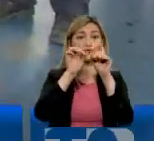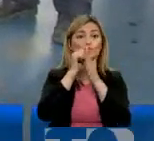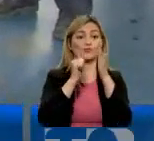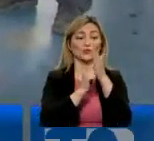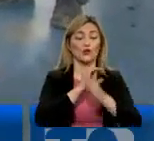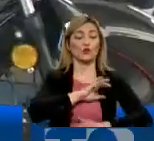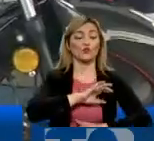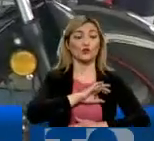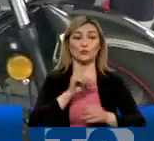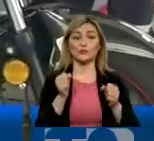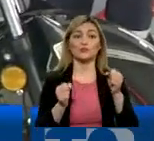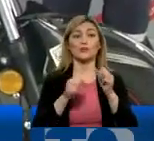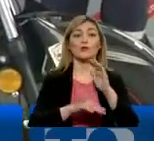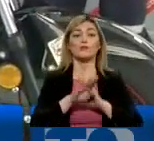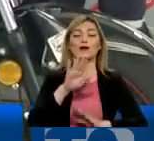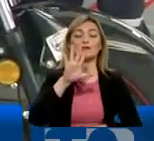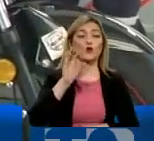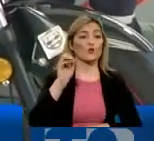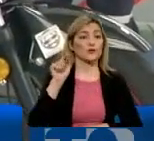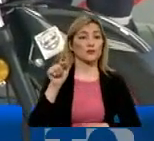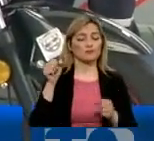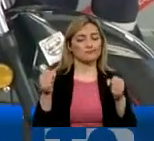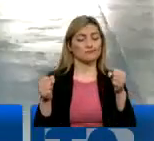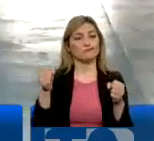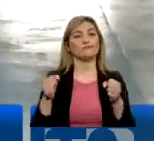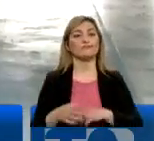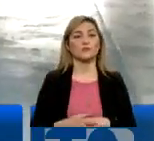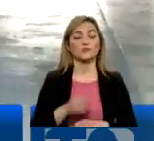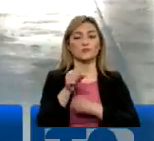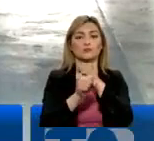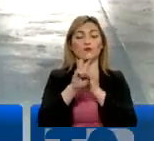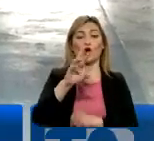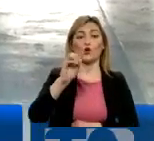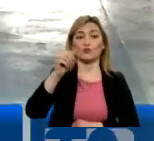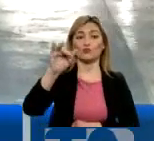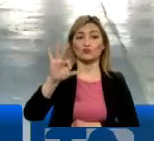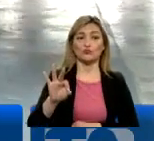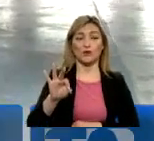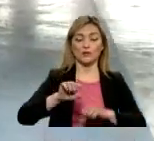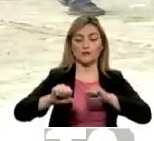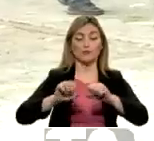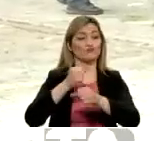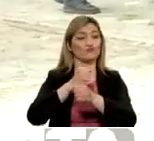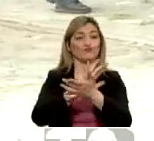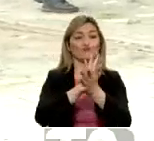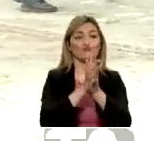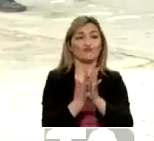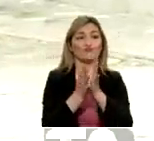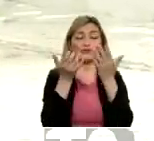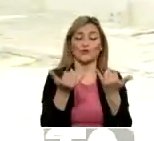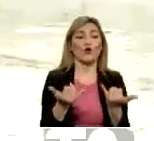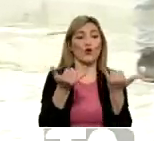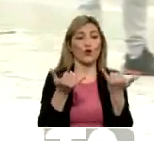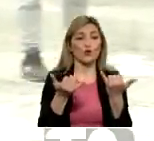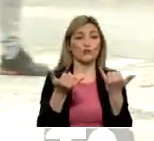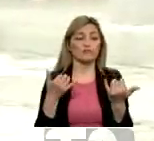metropolitana de tránsito son más de 50 mil vehículos que en 2019 no realizaron el trámite en quitó por lo que ahora les